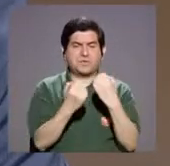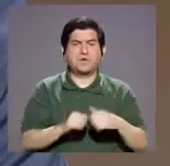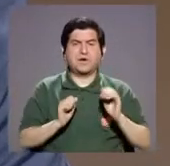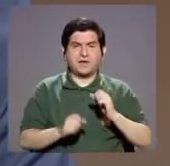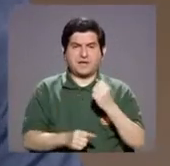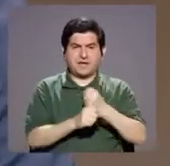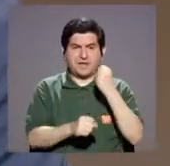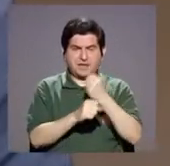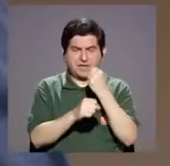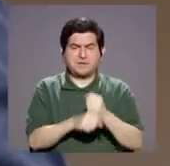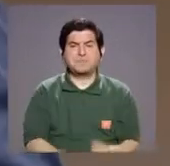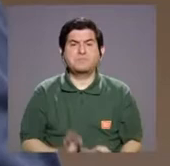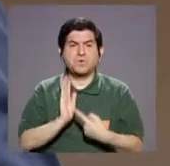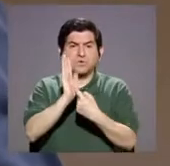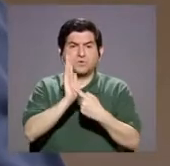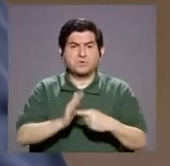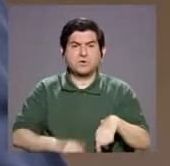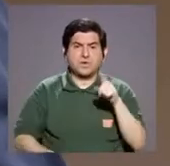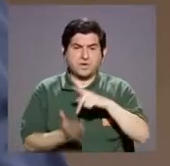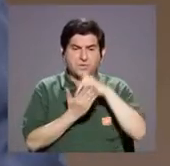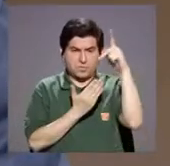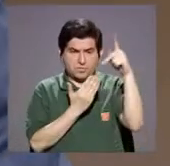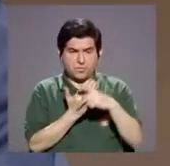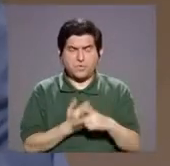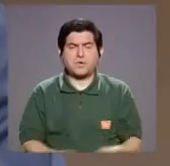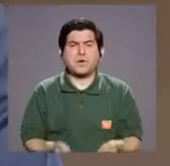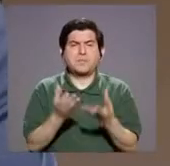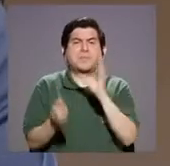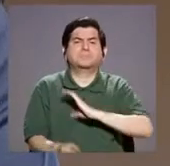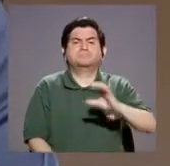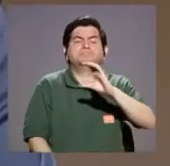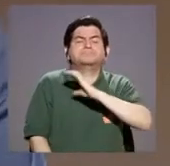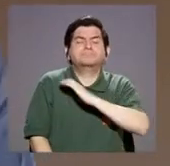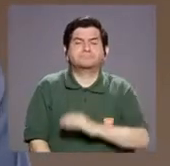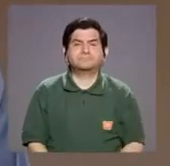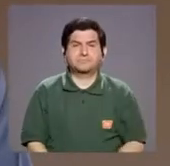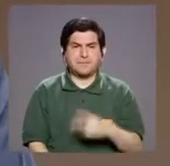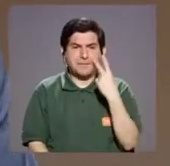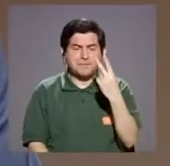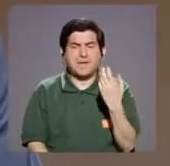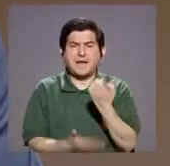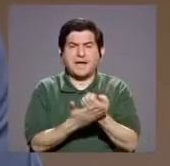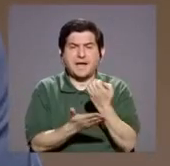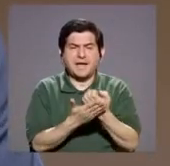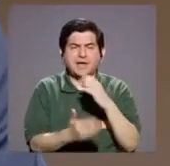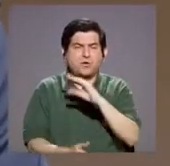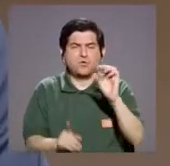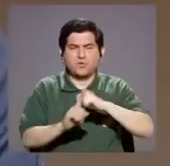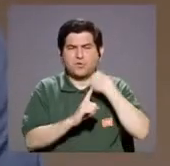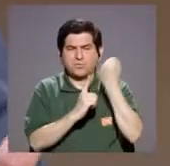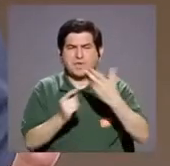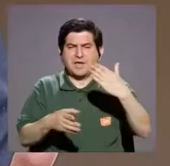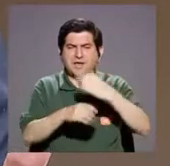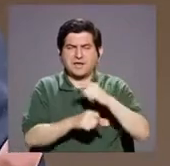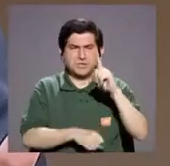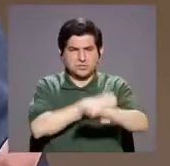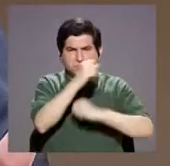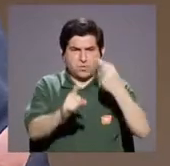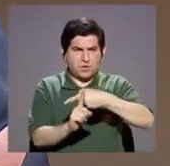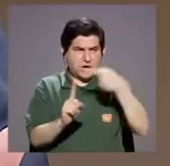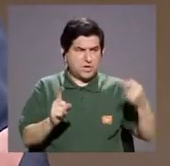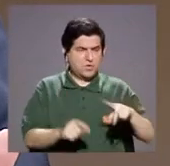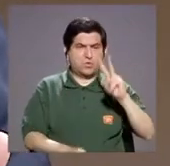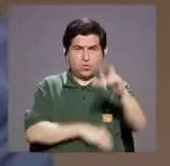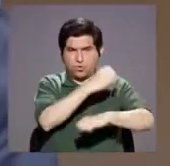que está reflejado en este espacio lleno de colores porque vea cómo se hacía economía y sociedad hace año y medio dos